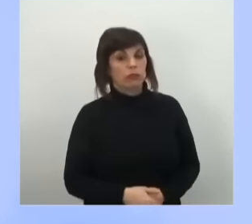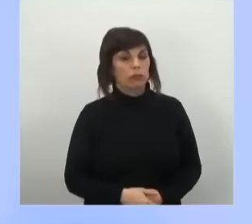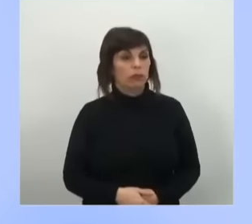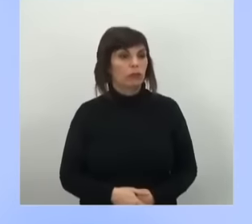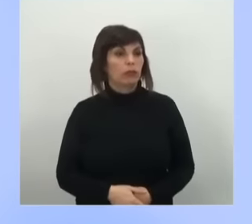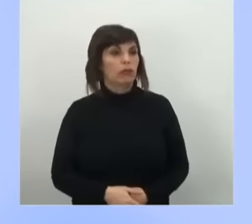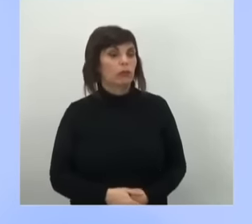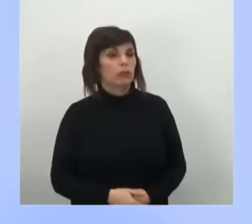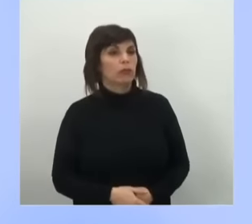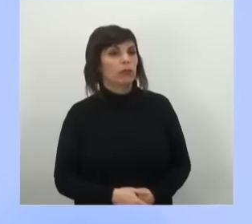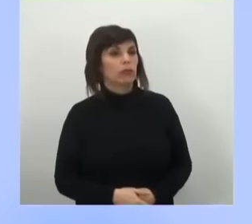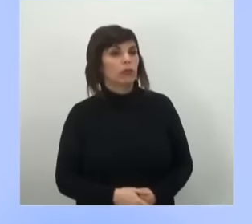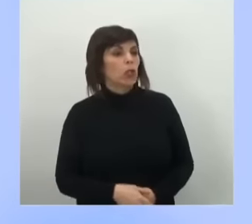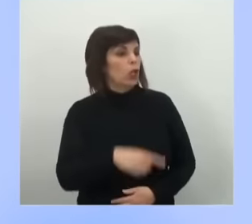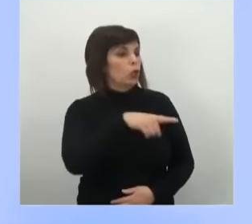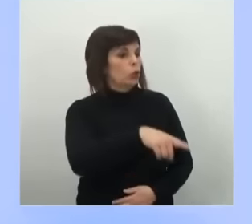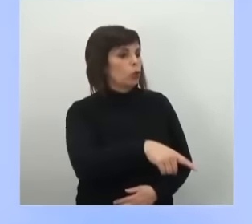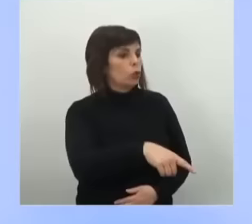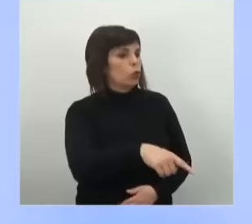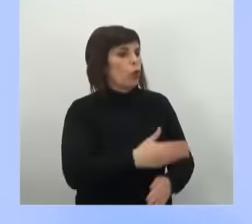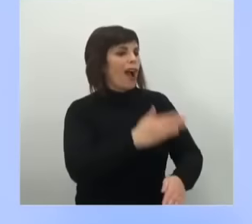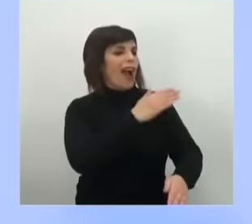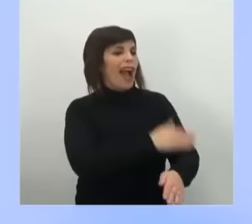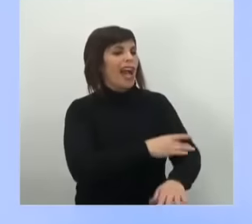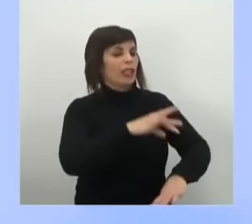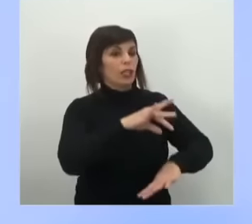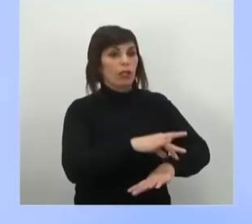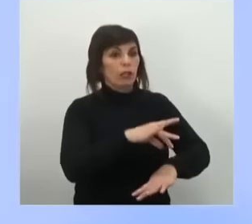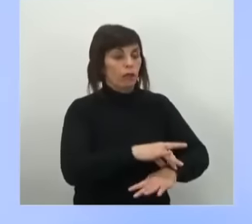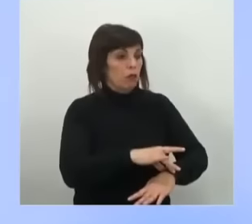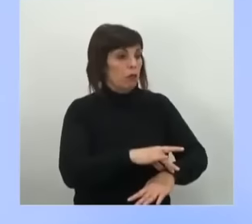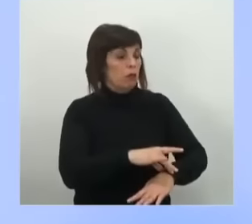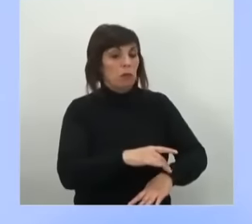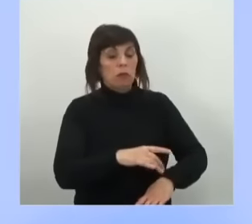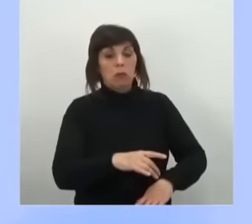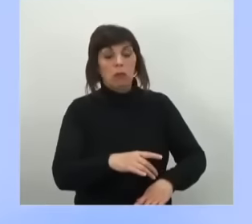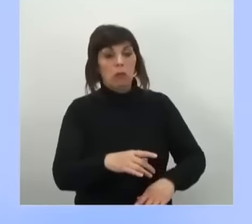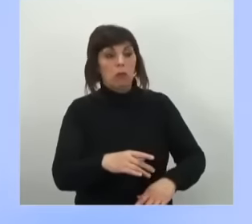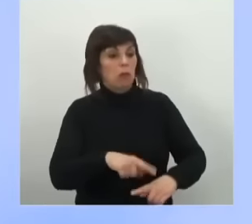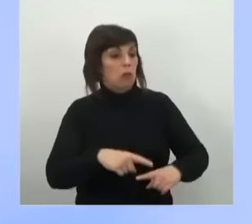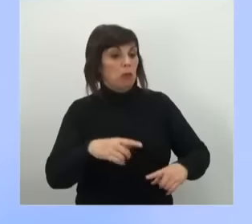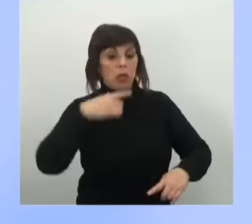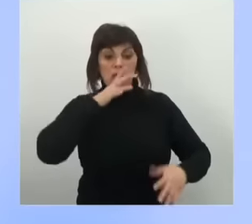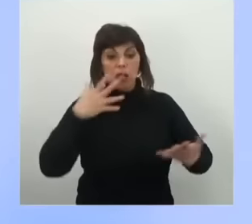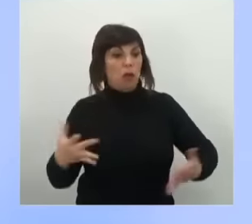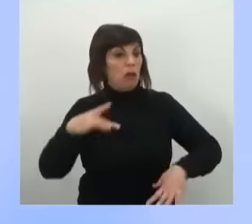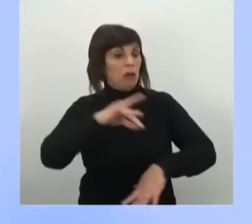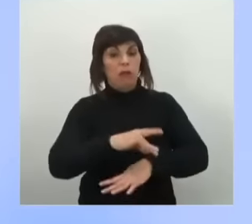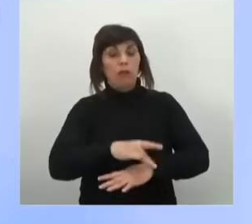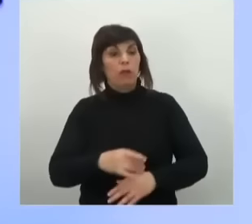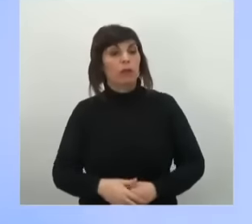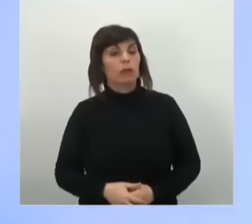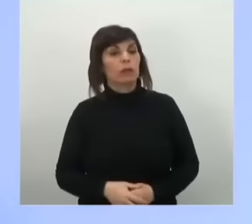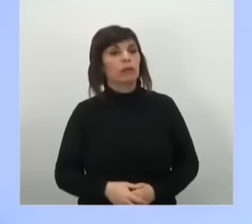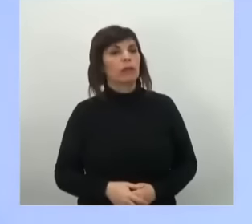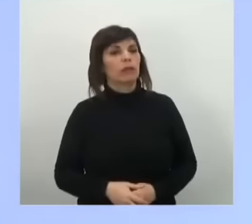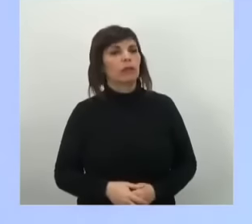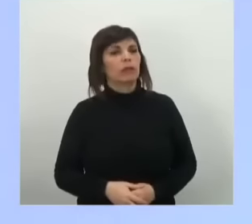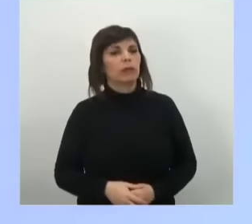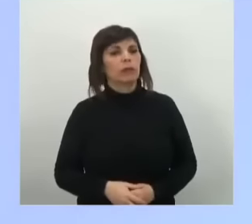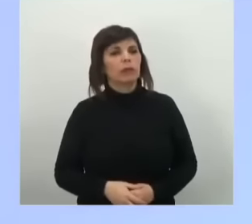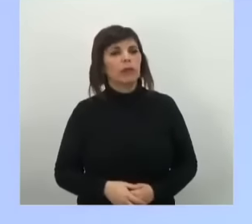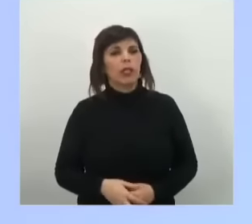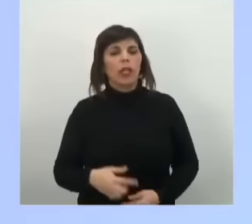así como te fuiste así estás No entiendo que estás haciendo acá delante mío y sabe qué Por un lado